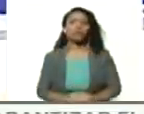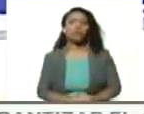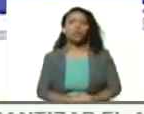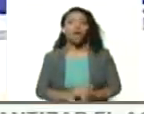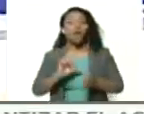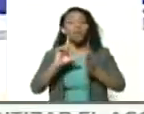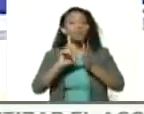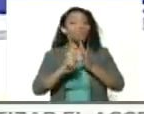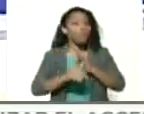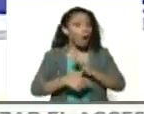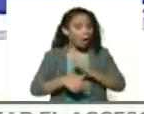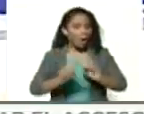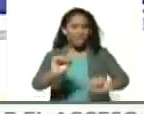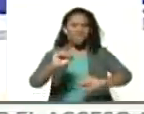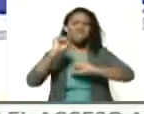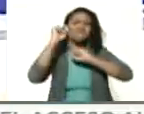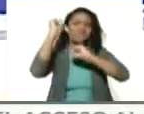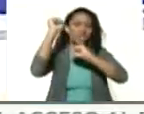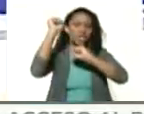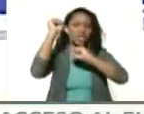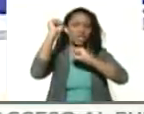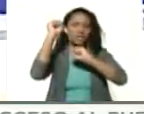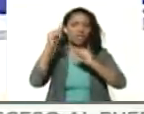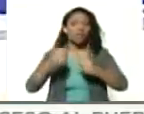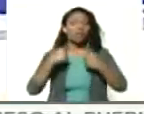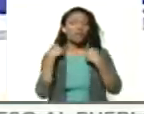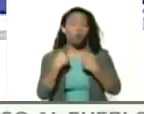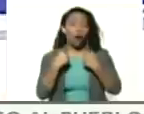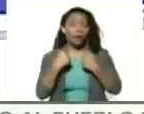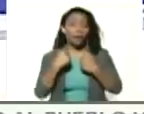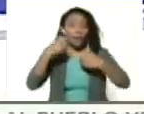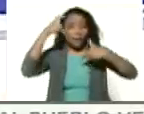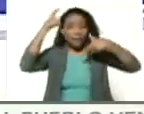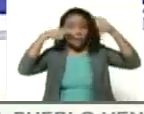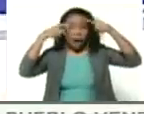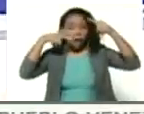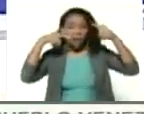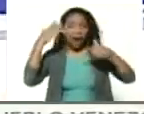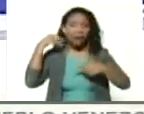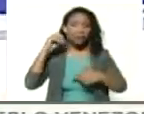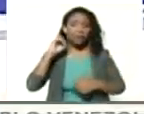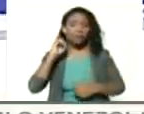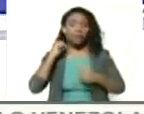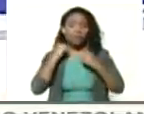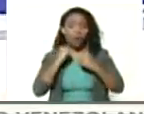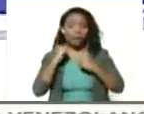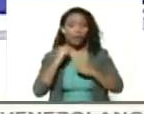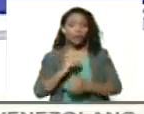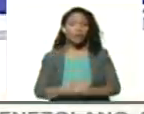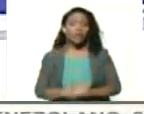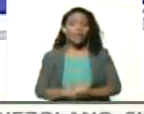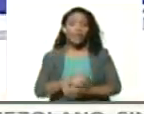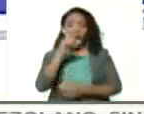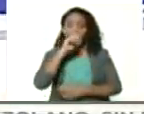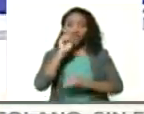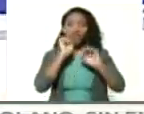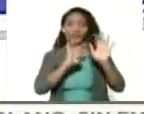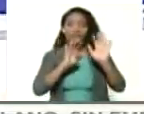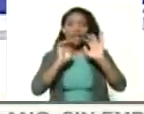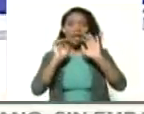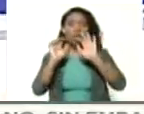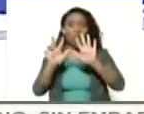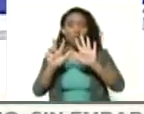luego de varias victorias electorales contundentes del comandante Chávez. Solamente en el año 98 tuvimos